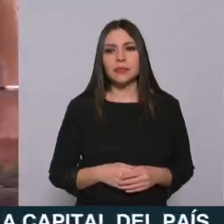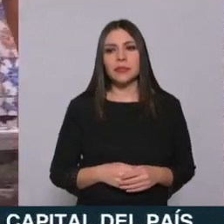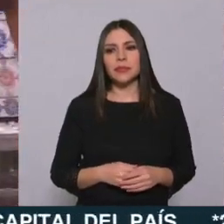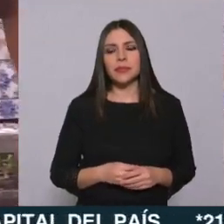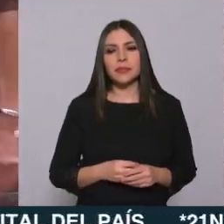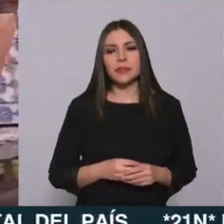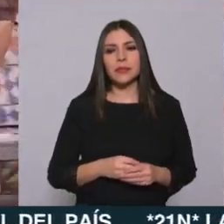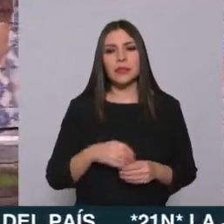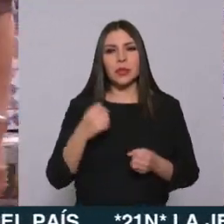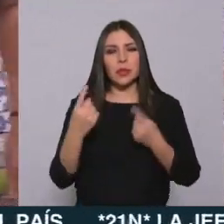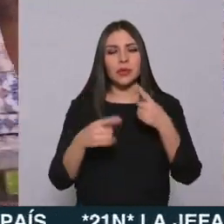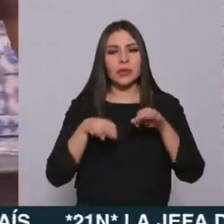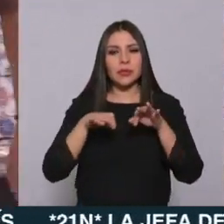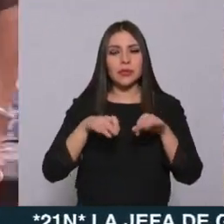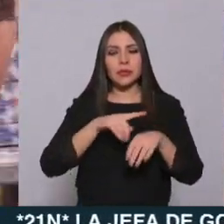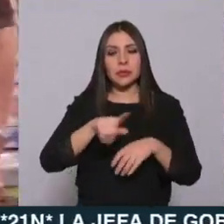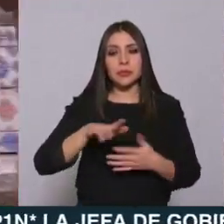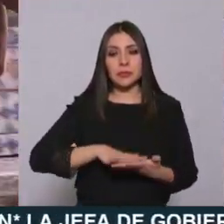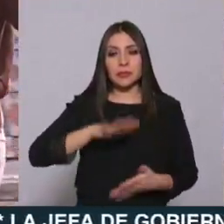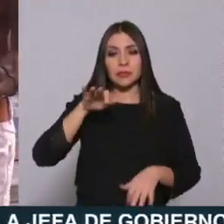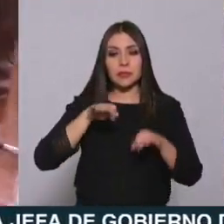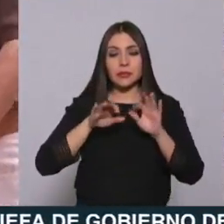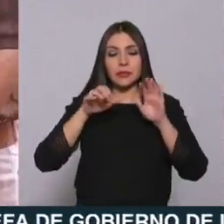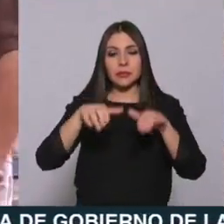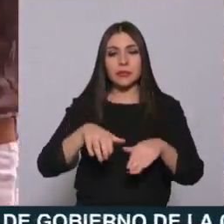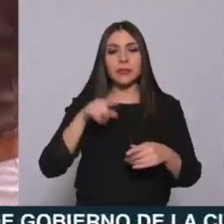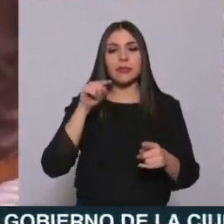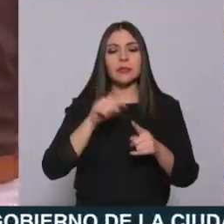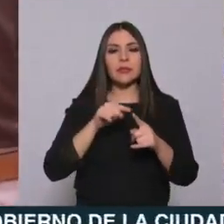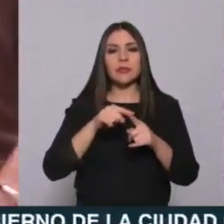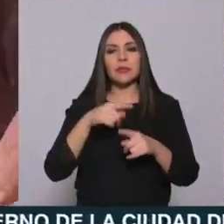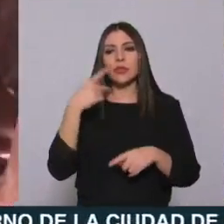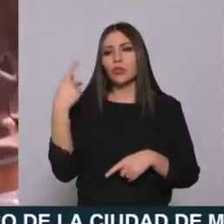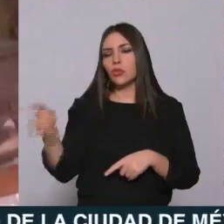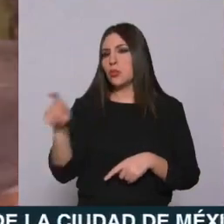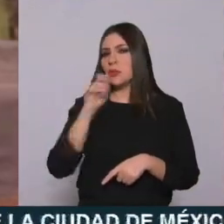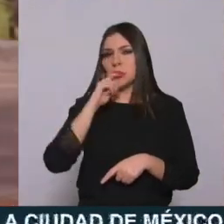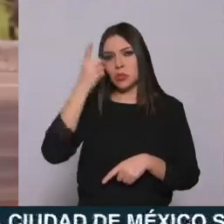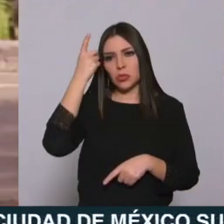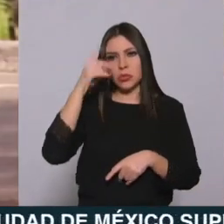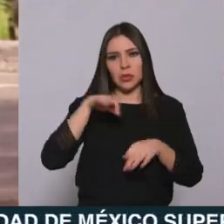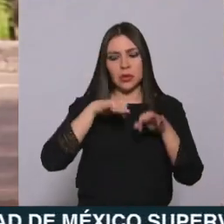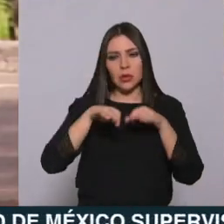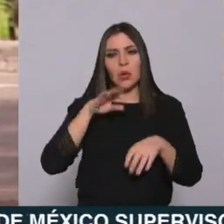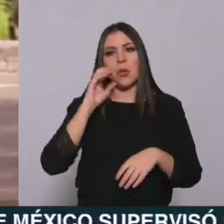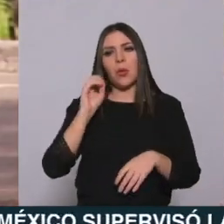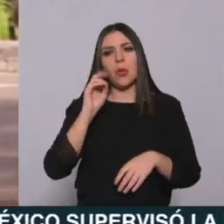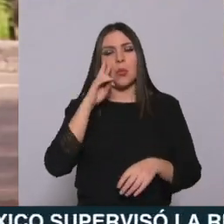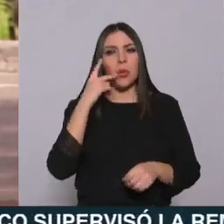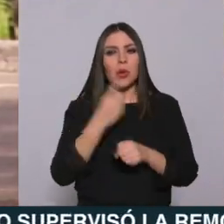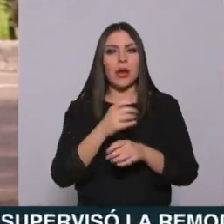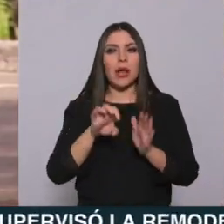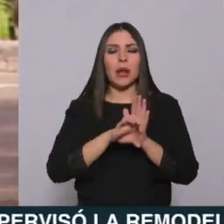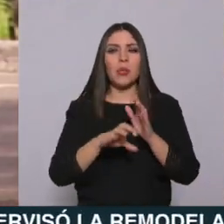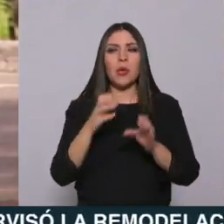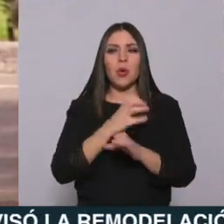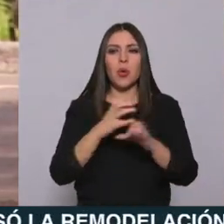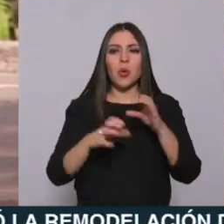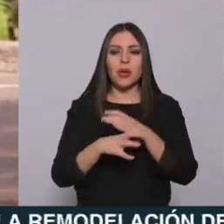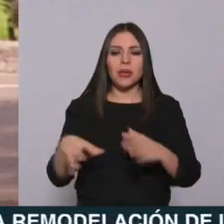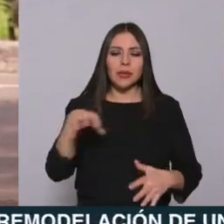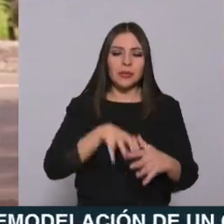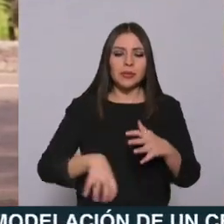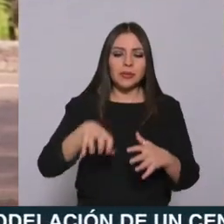en los que más trabajan los adultos mayores son en las ramas de autoempleo o actividad voluntaria, como empacadores, y eso de las que se